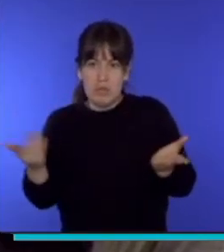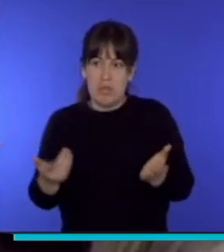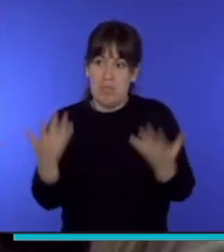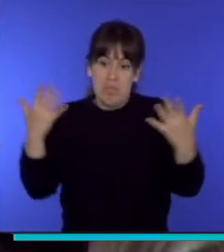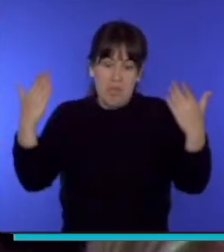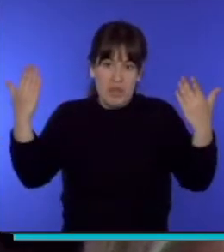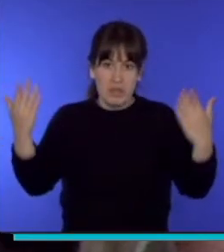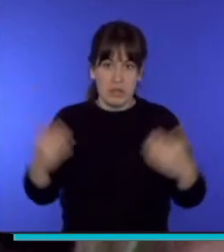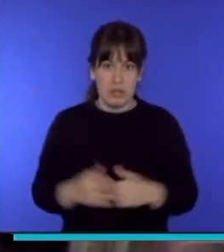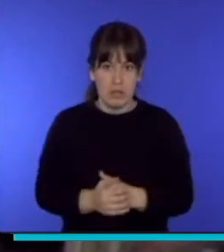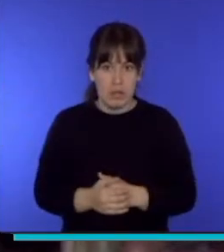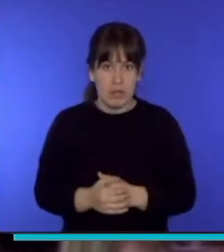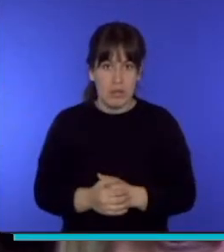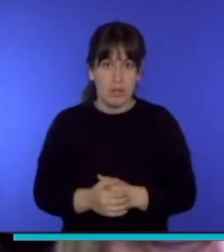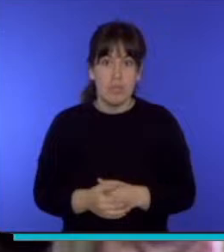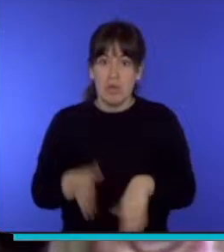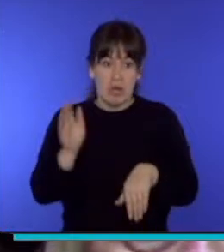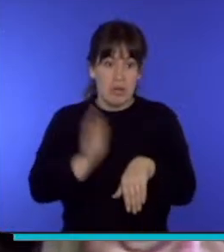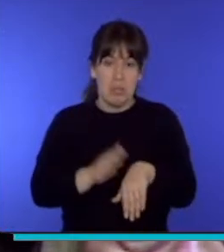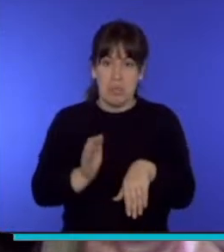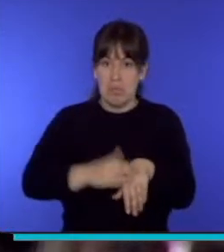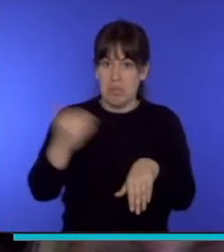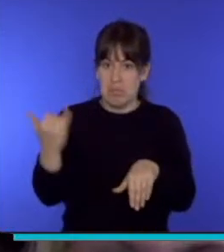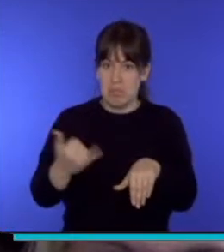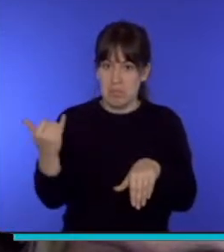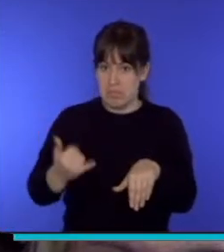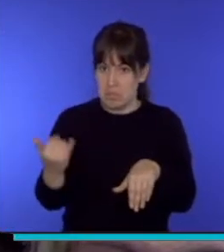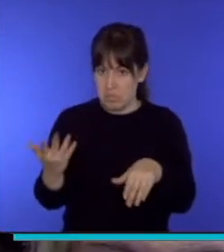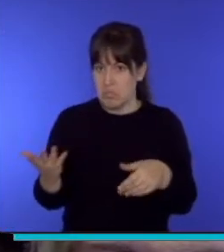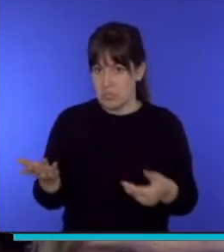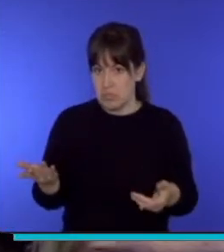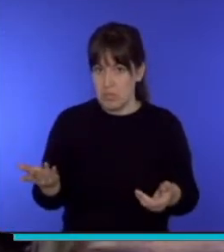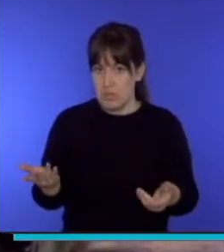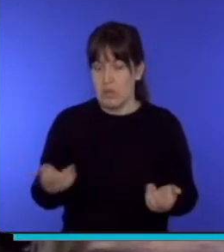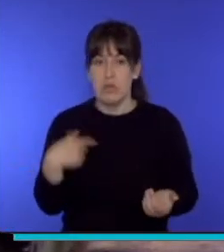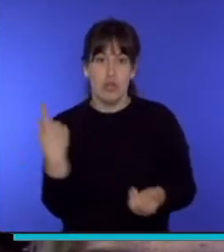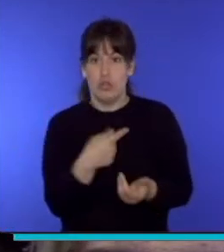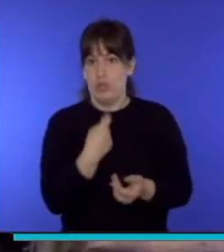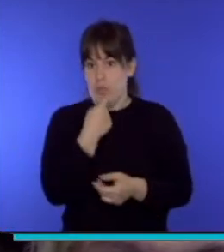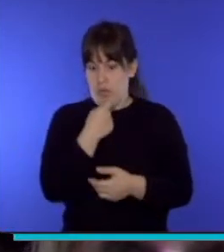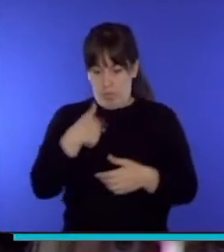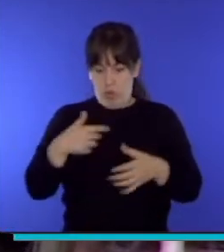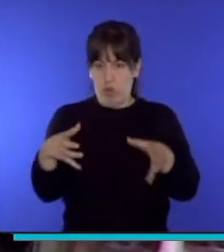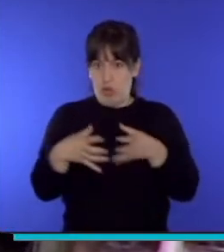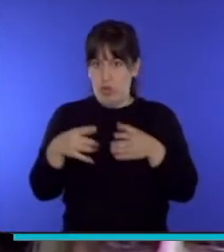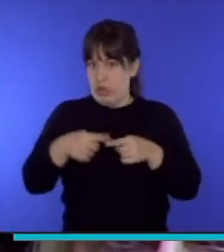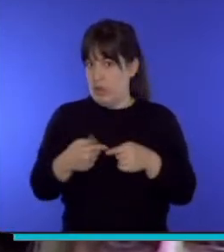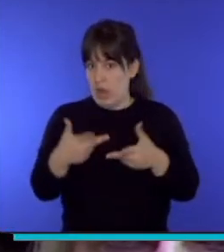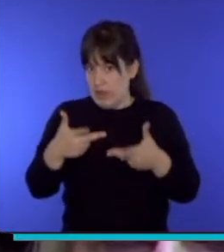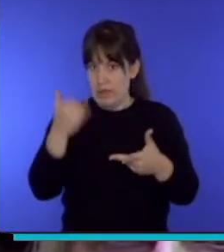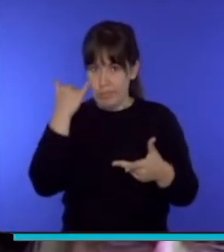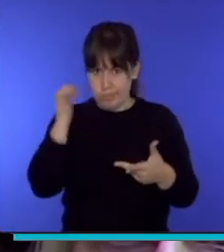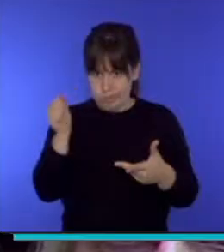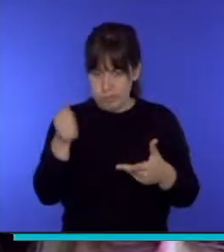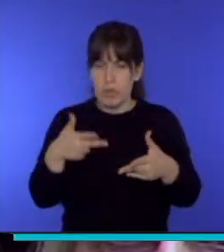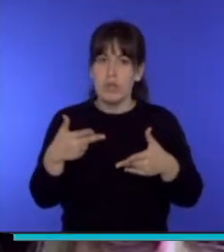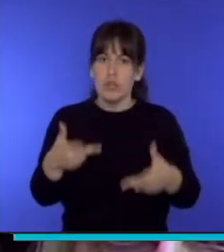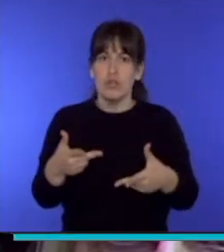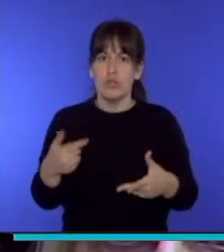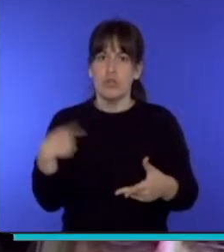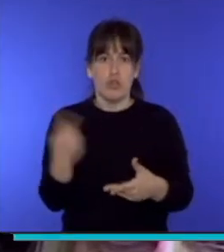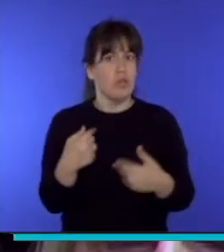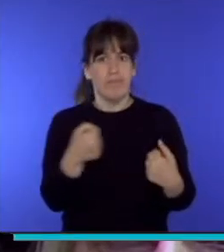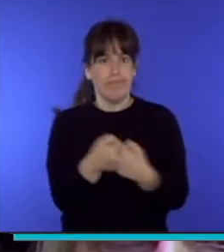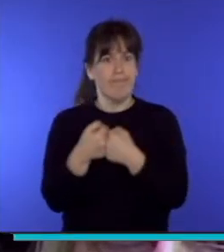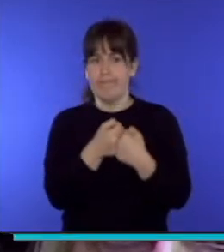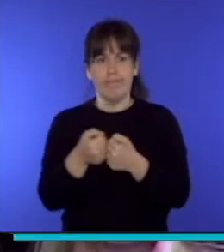tenido la responsabilidad y ha tenido, por ejemplo, nosotros, nuestro bloque, y lo hemos dicho acá también, nosotros en principio no estábamos